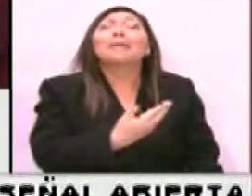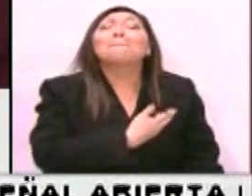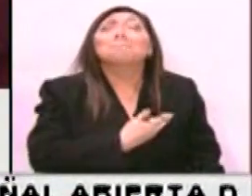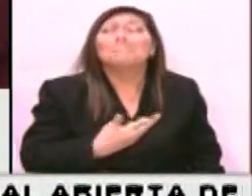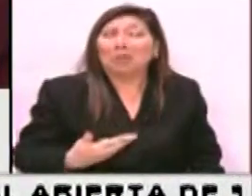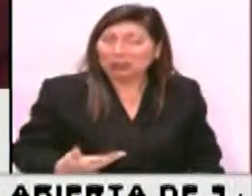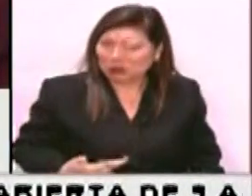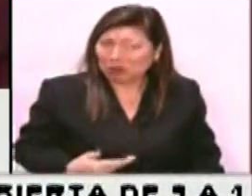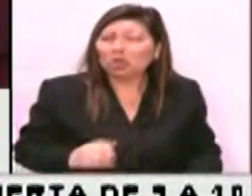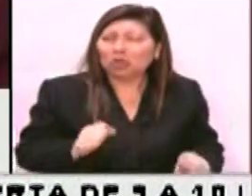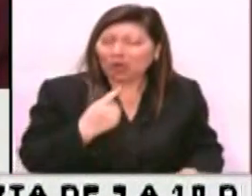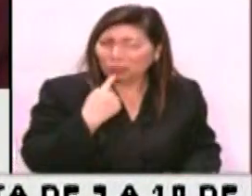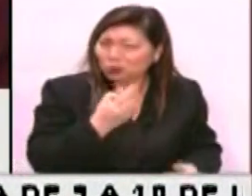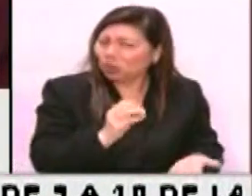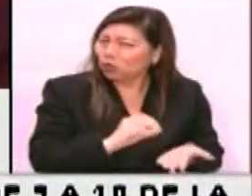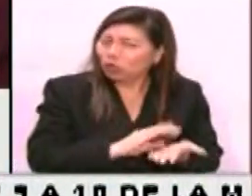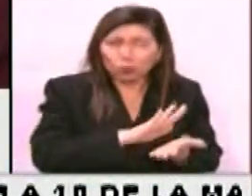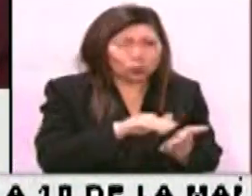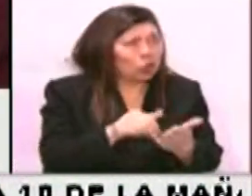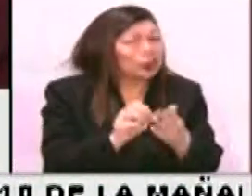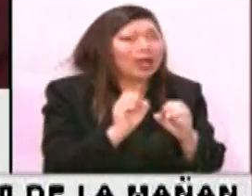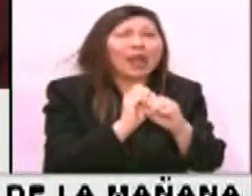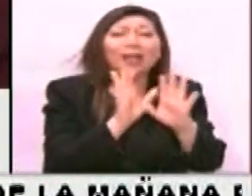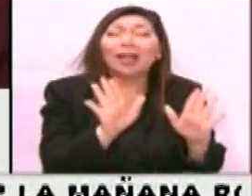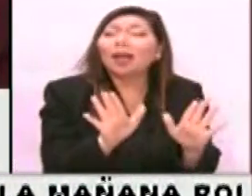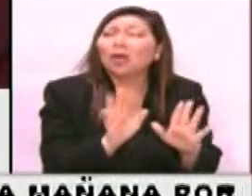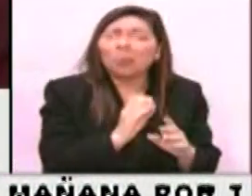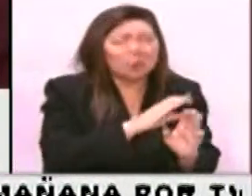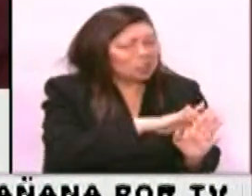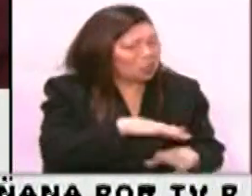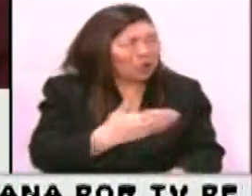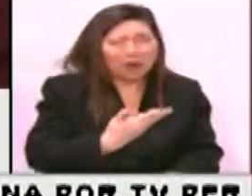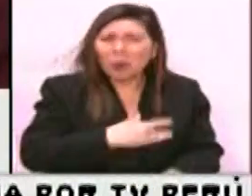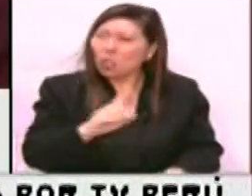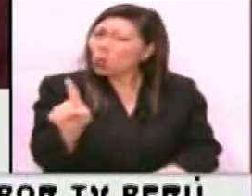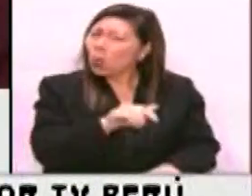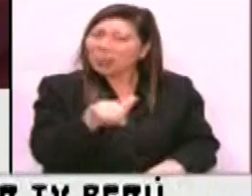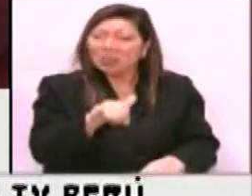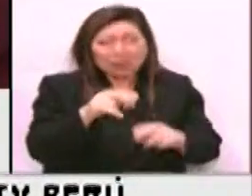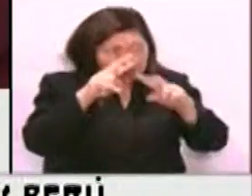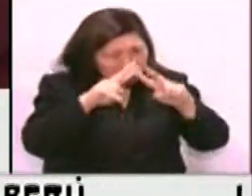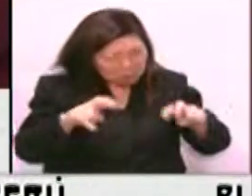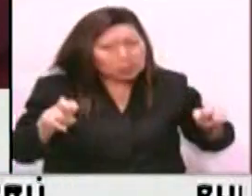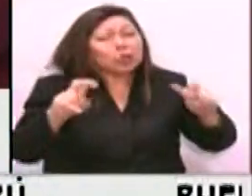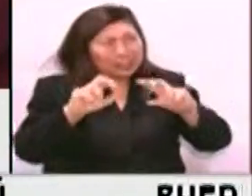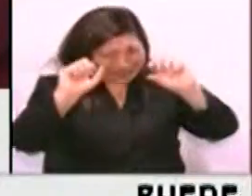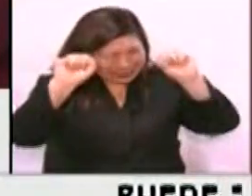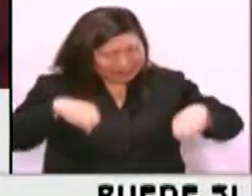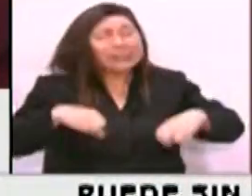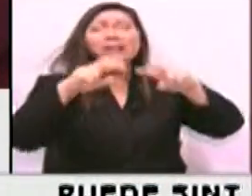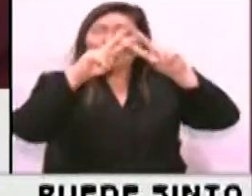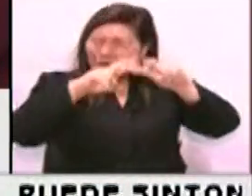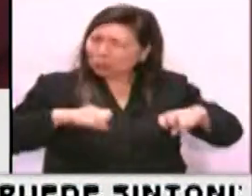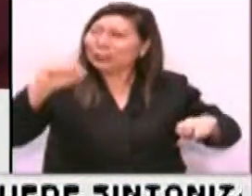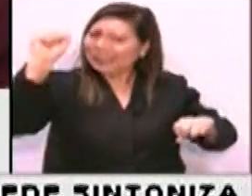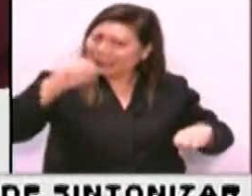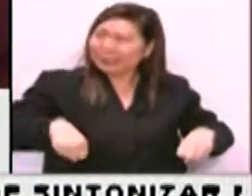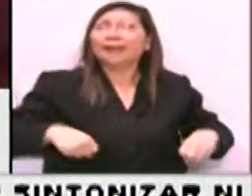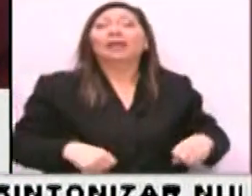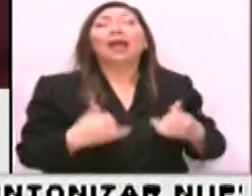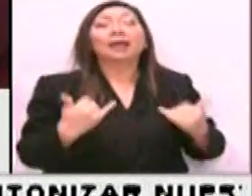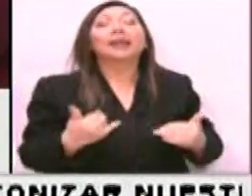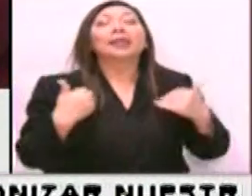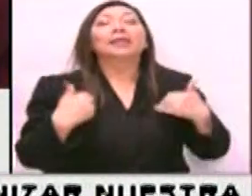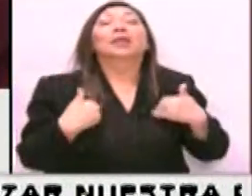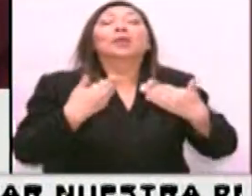presidente de la República lo ha dicho con toda claridad. No vacar no es igual a no investigar. Sigan investigando. Y aquí